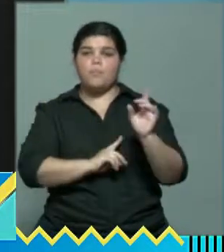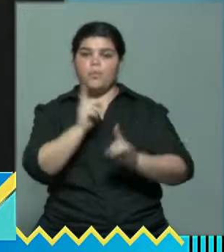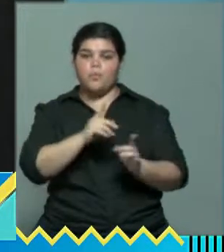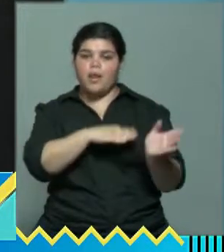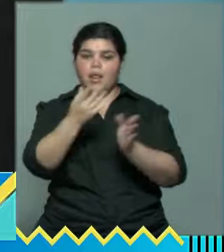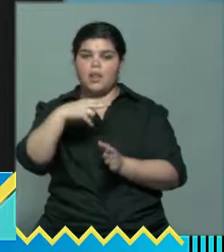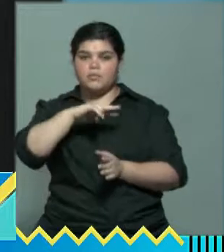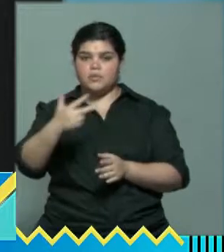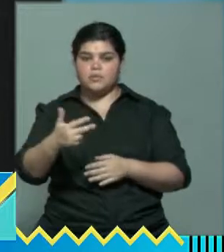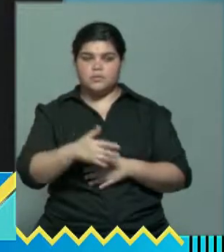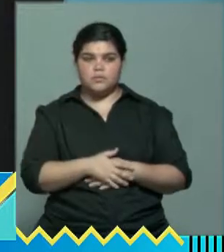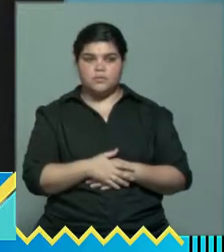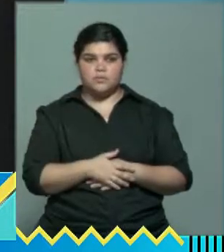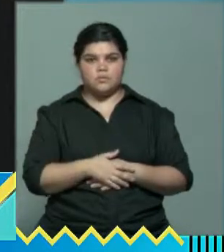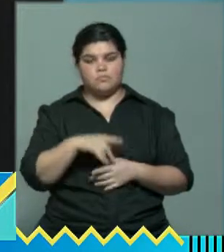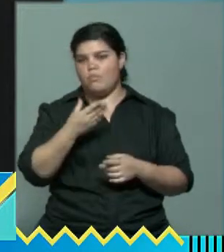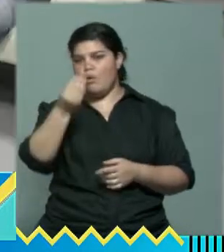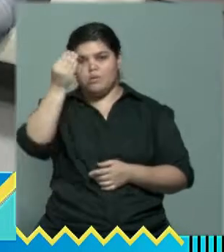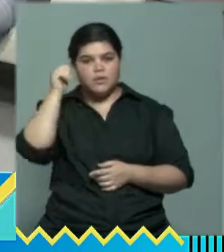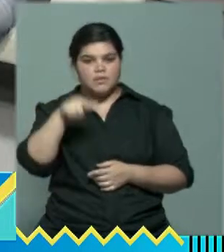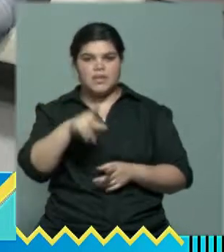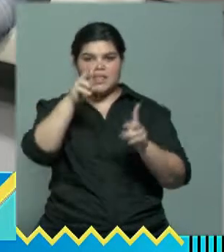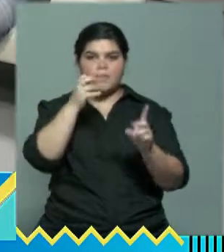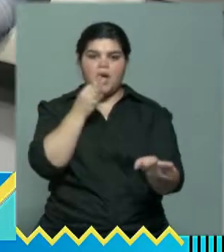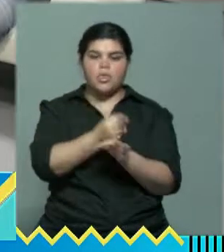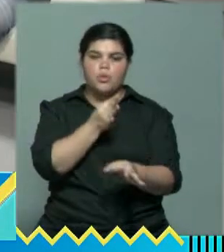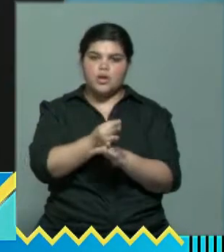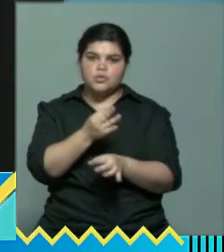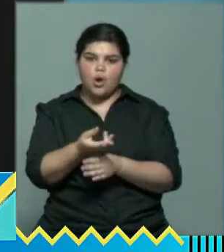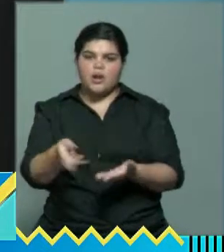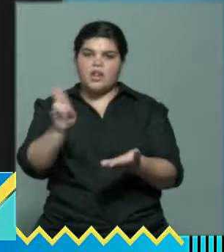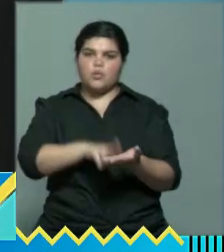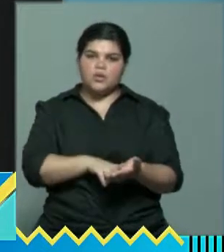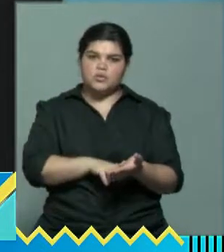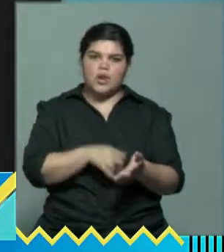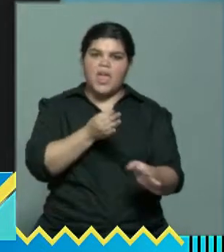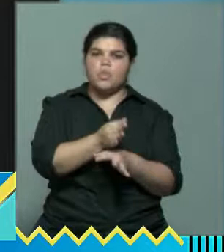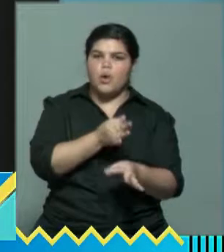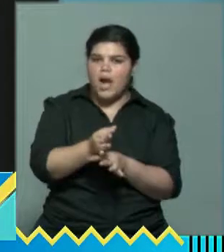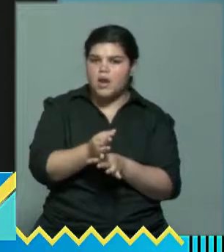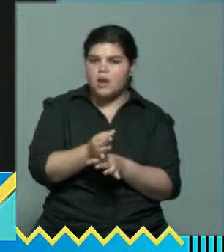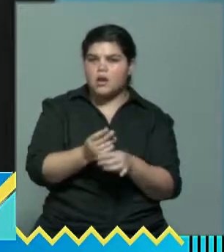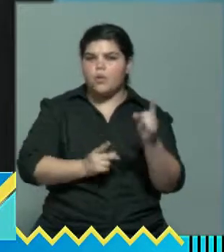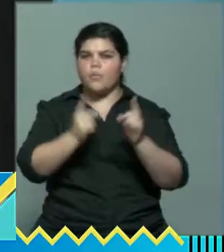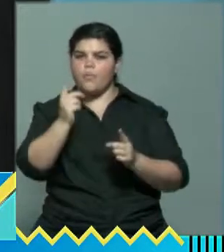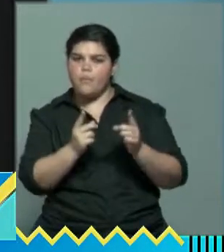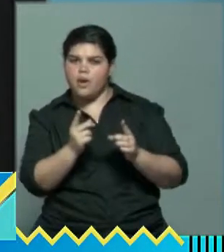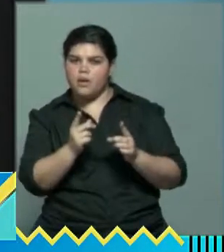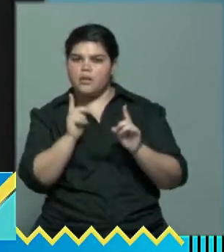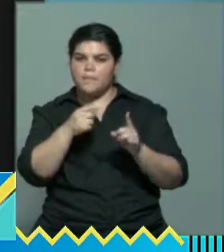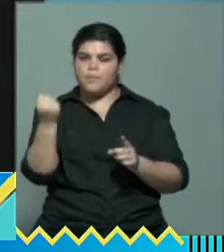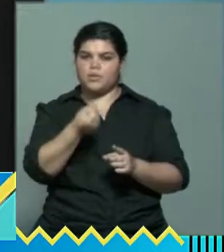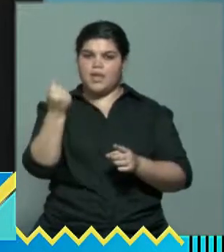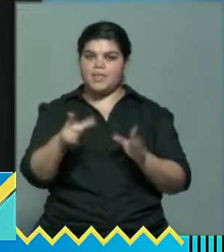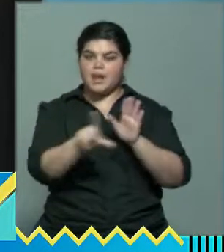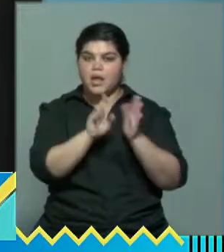tiene que ver con, se mencionó muchas veces el tema de la educación. Reeducación, educar, fundamental para justamente una nueva ley